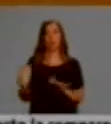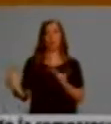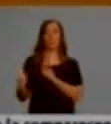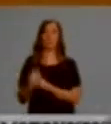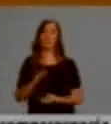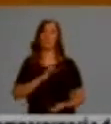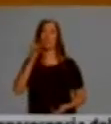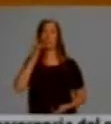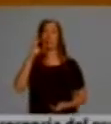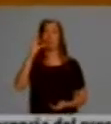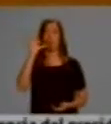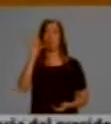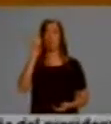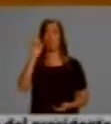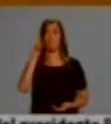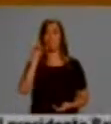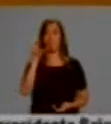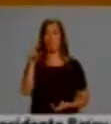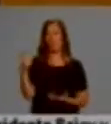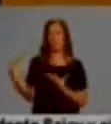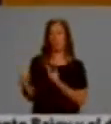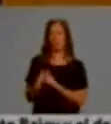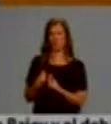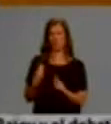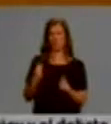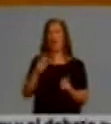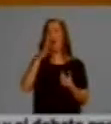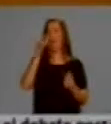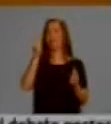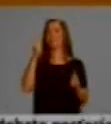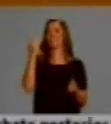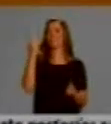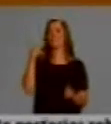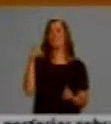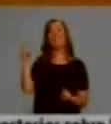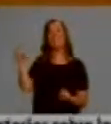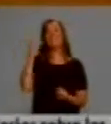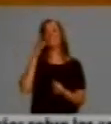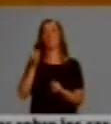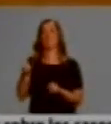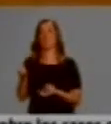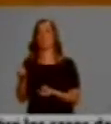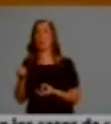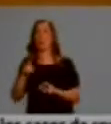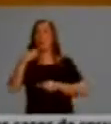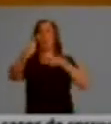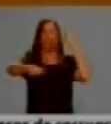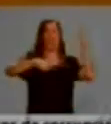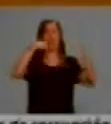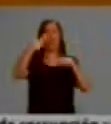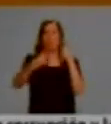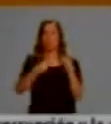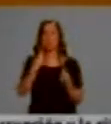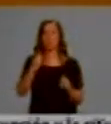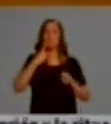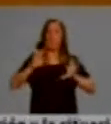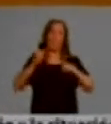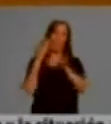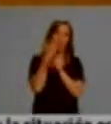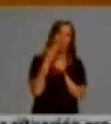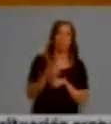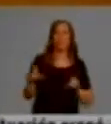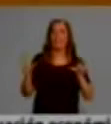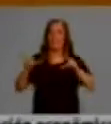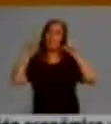la señora de Cospedal. Ahora sabemos, porque ella se ha encargado de contarlo a los cuatro vientos, en radios,